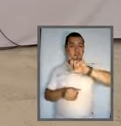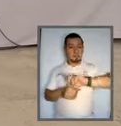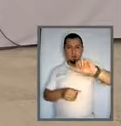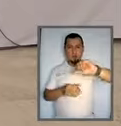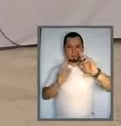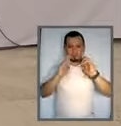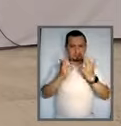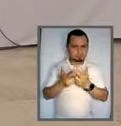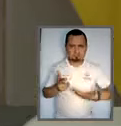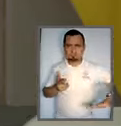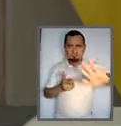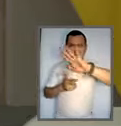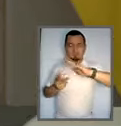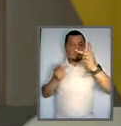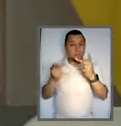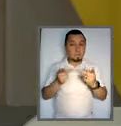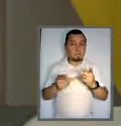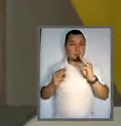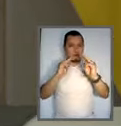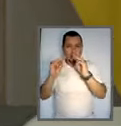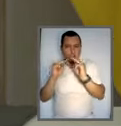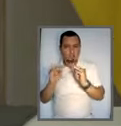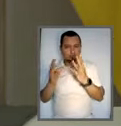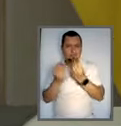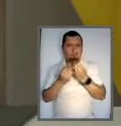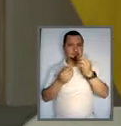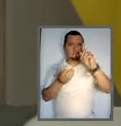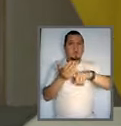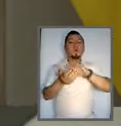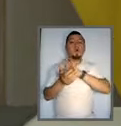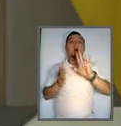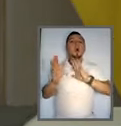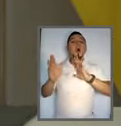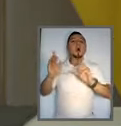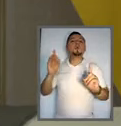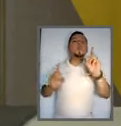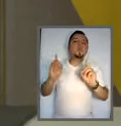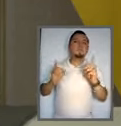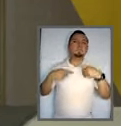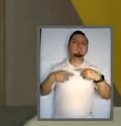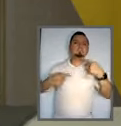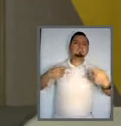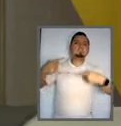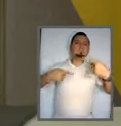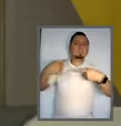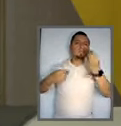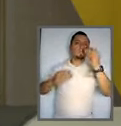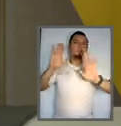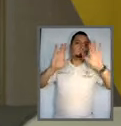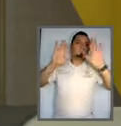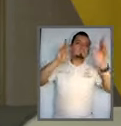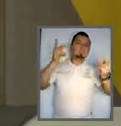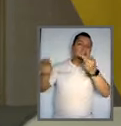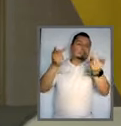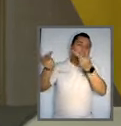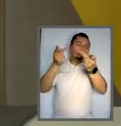y este encuentro con los medios nos sirva para aclarar muchas de las dudas y de las preguntas que han estado surgiendo desde